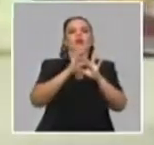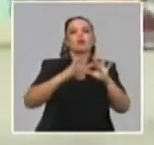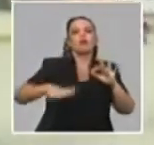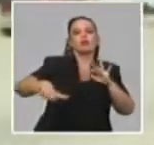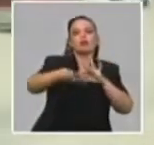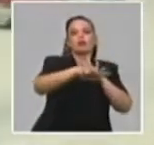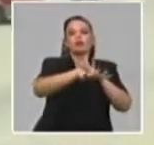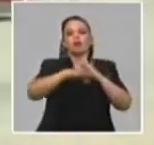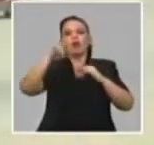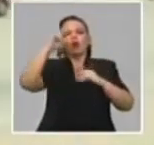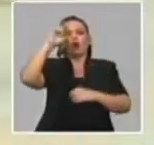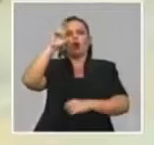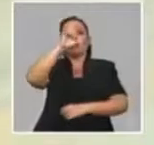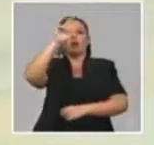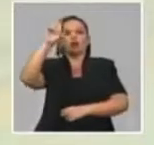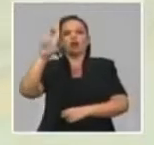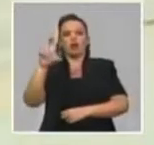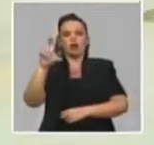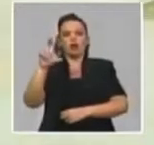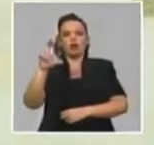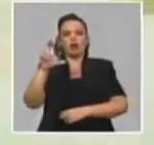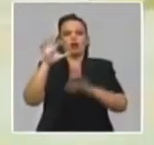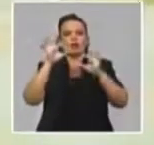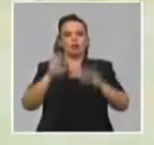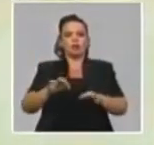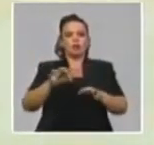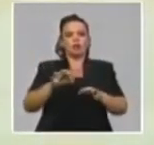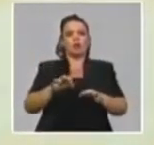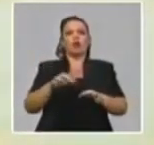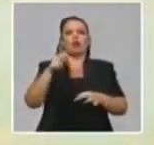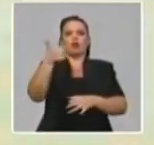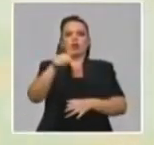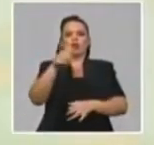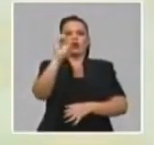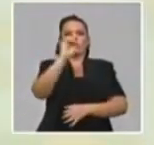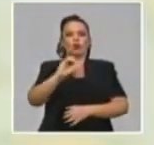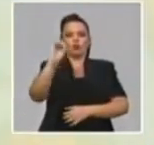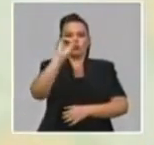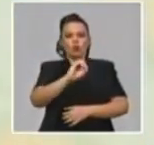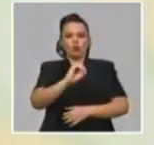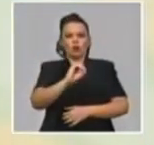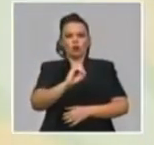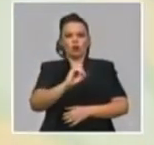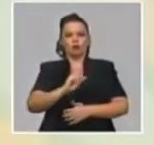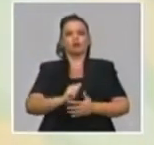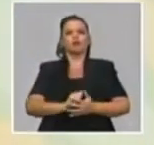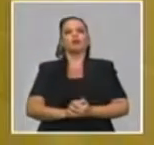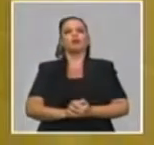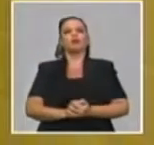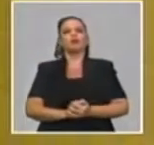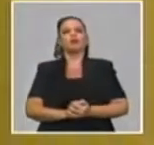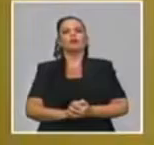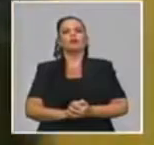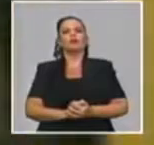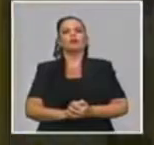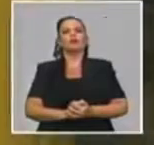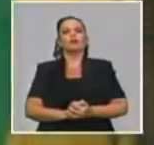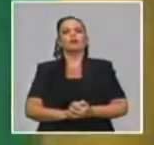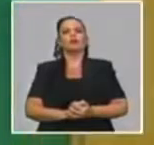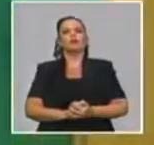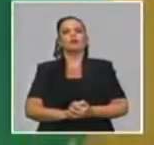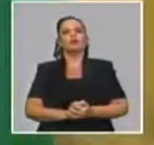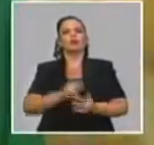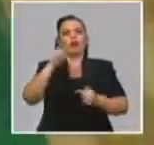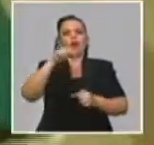en el Hospital Docente Clínico Quirúrgico del municipio de 10 de Octubre, mejor conocido por La Dependiente. Tenemos aquí en el sector de la educación